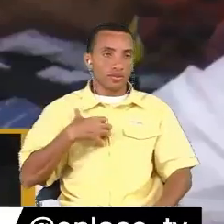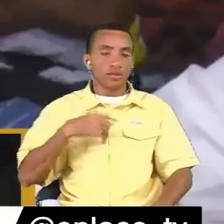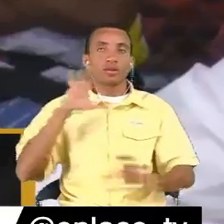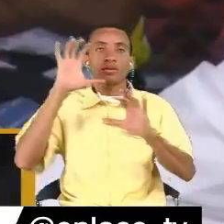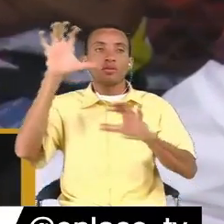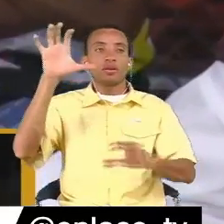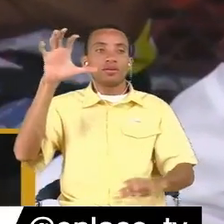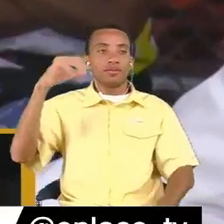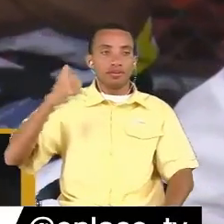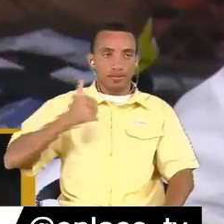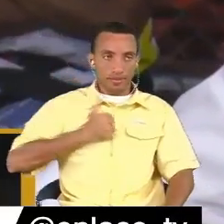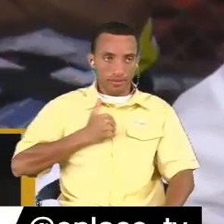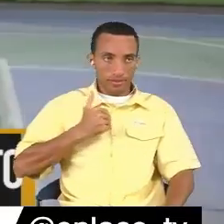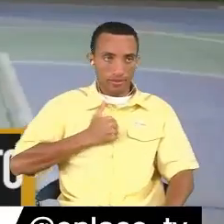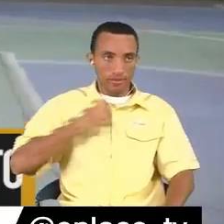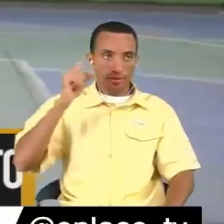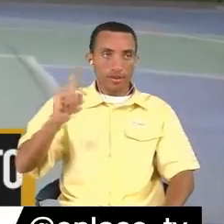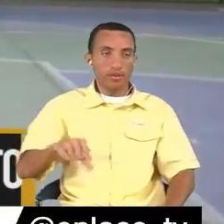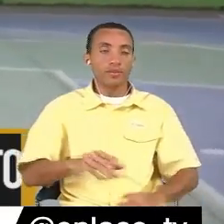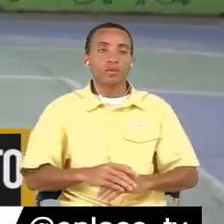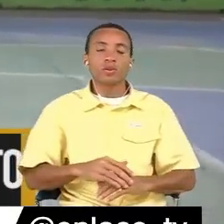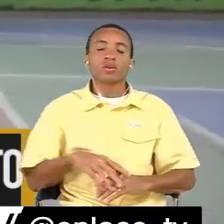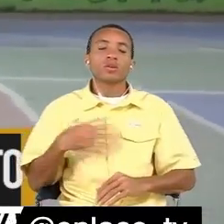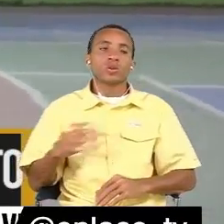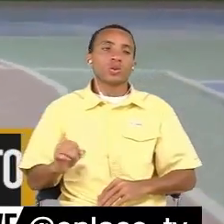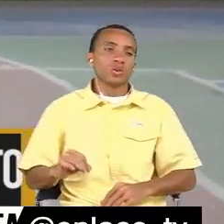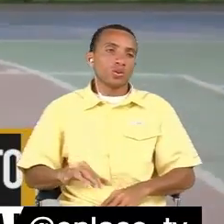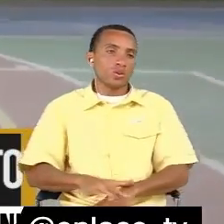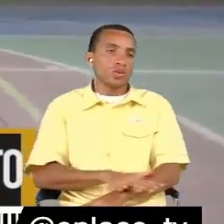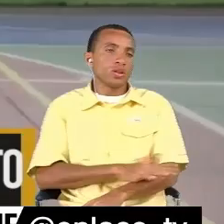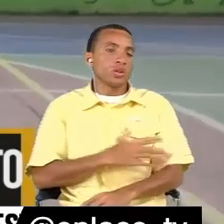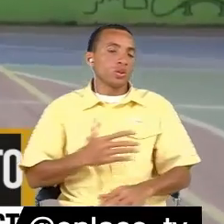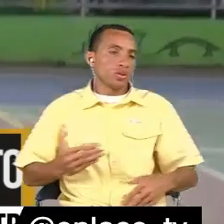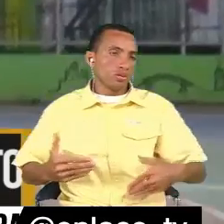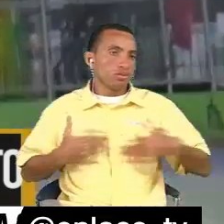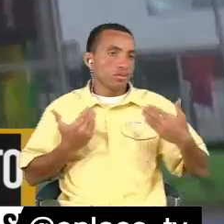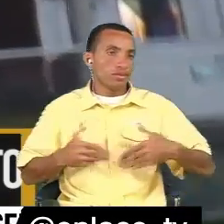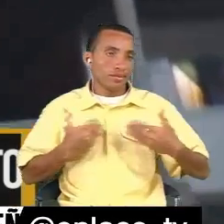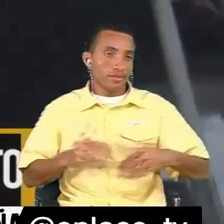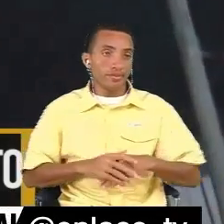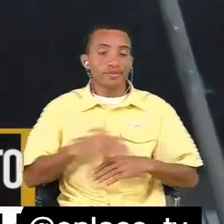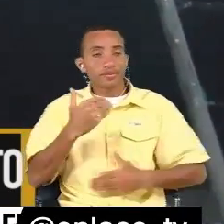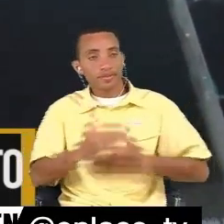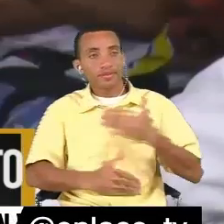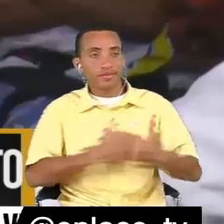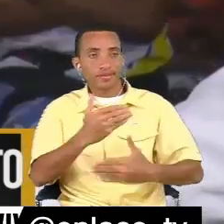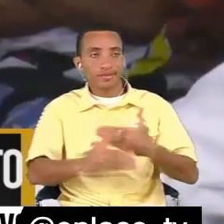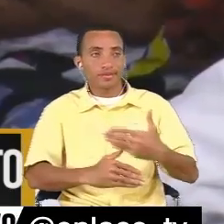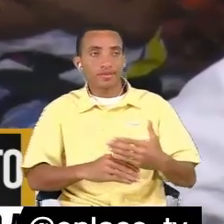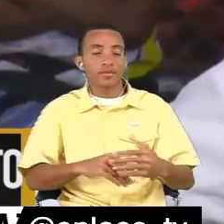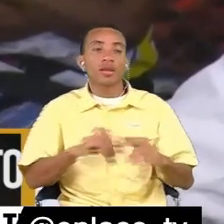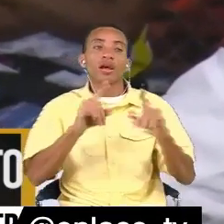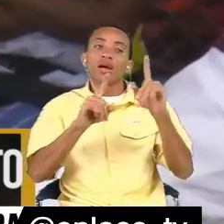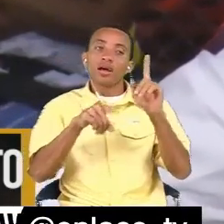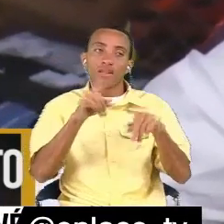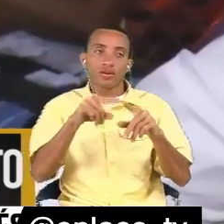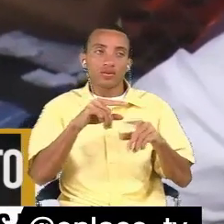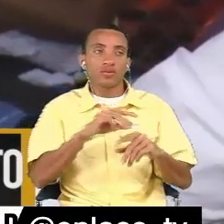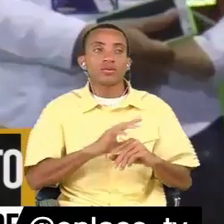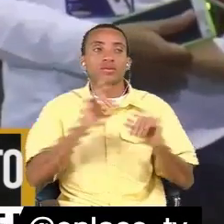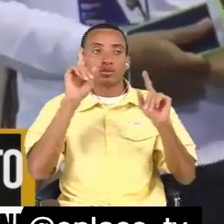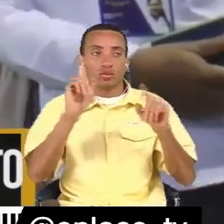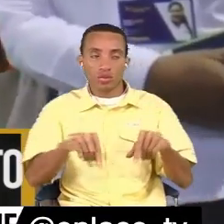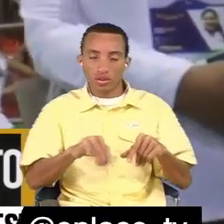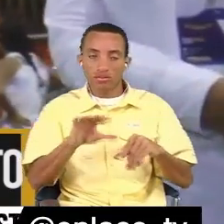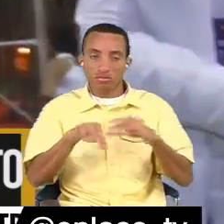mí personal me alegra porque la verdad es un compañero que, a pesar de que lleva un proceso con nosotros, nos alegra que alguno de nosotros llegue hasta esa